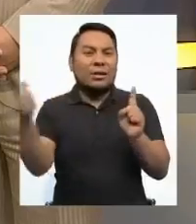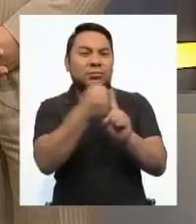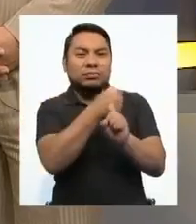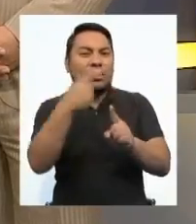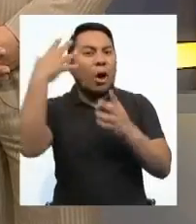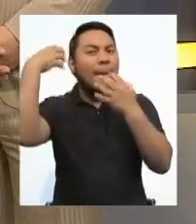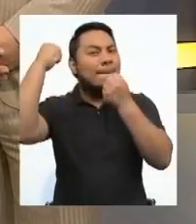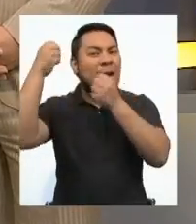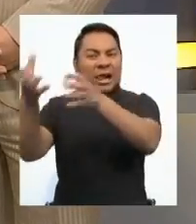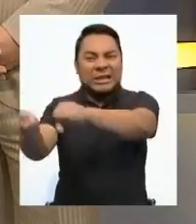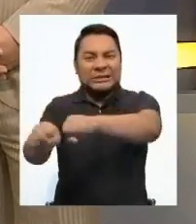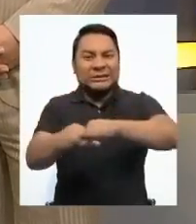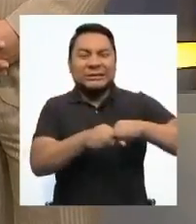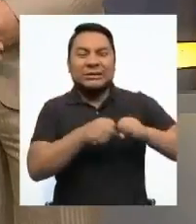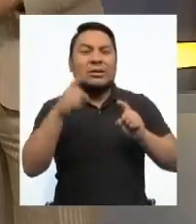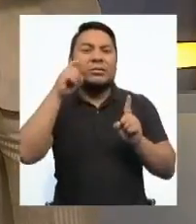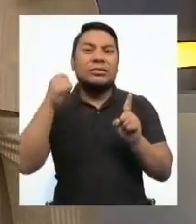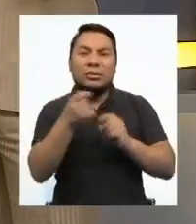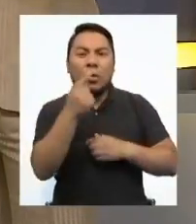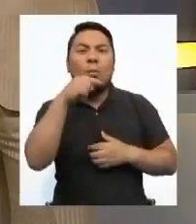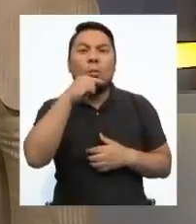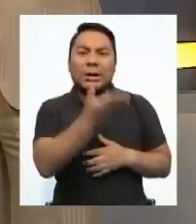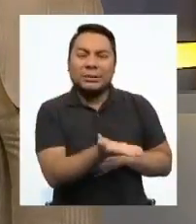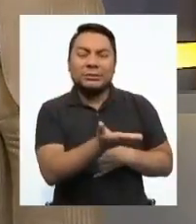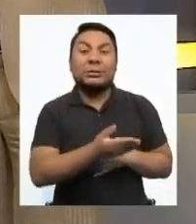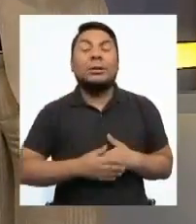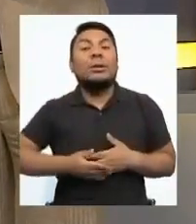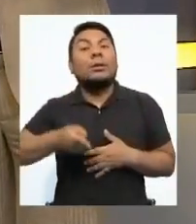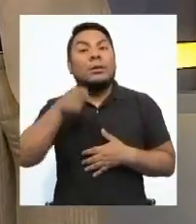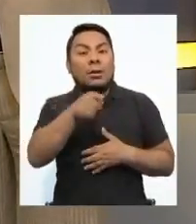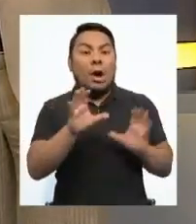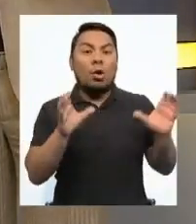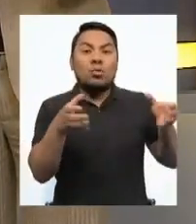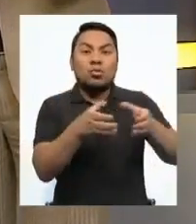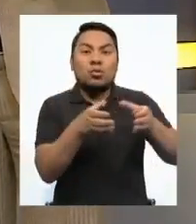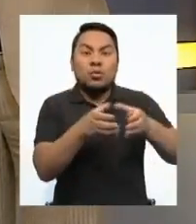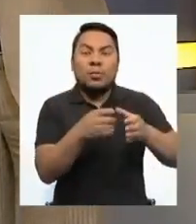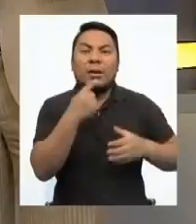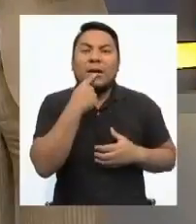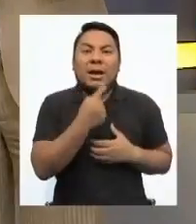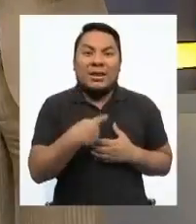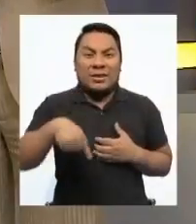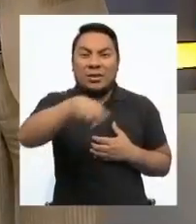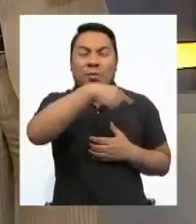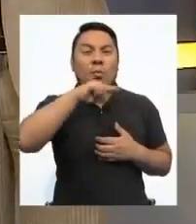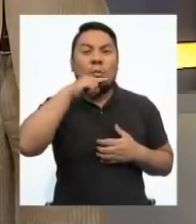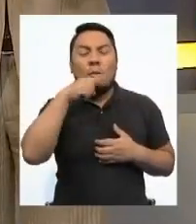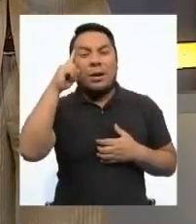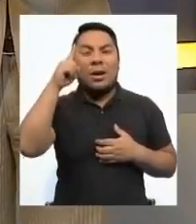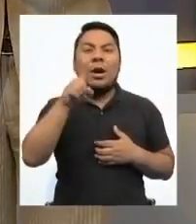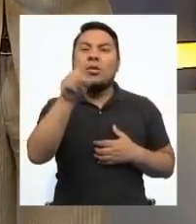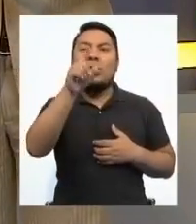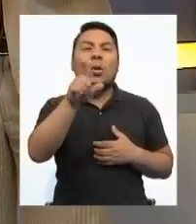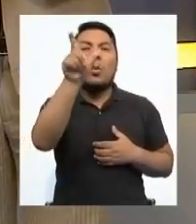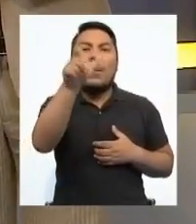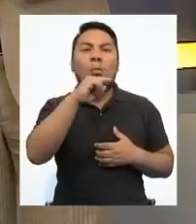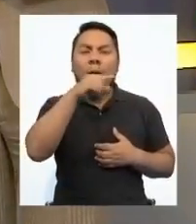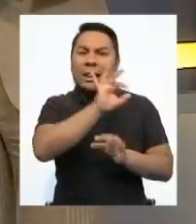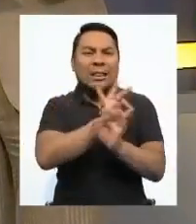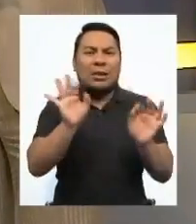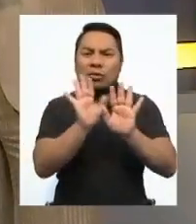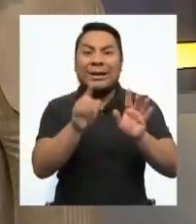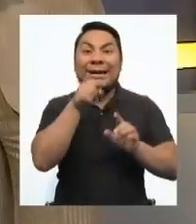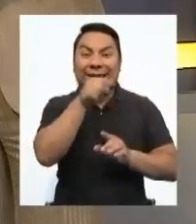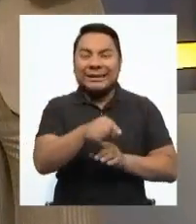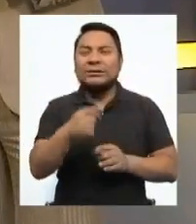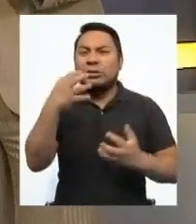feminicidio contra Arlet Contreras, Julio. Bueno, y activistas del movimiento Ni Una Menos han expresado su indignación y la agredida también ha anunciado